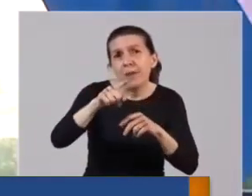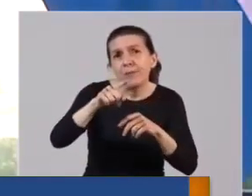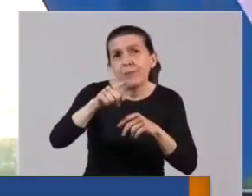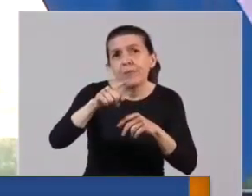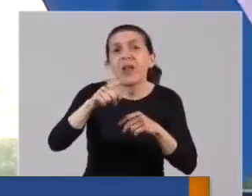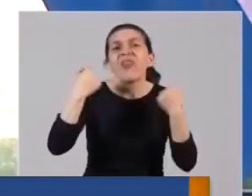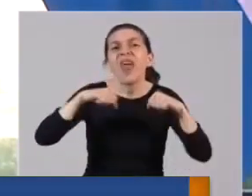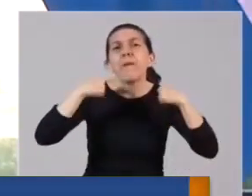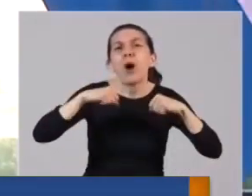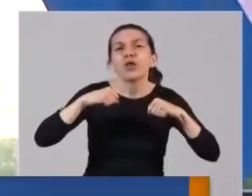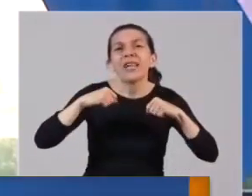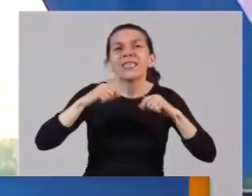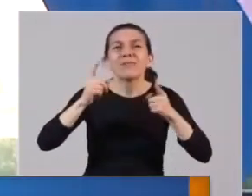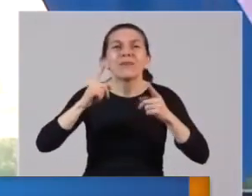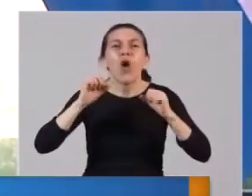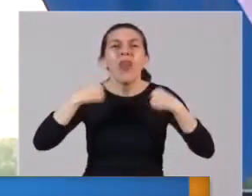de los deportes individuales.